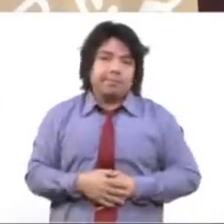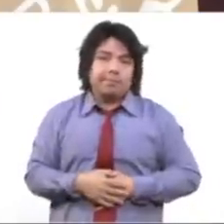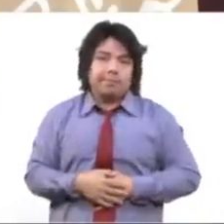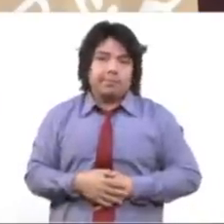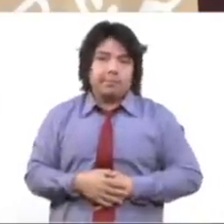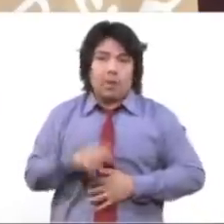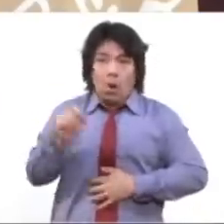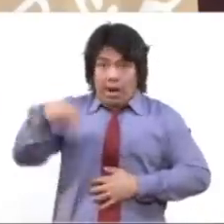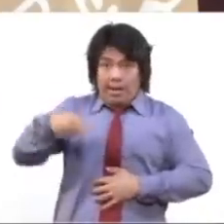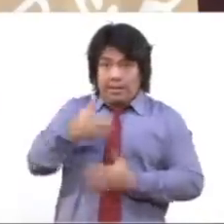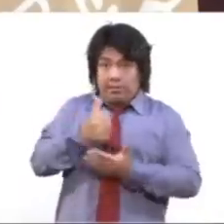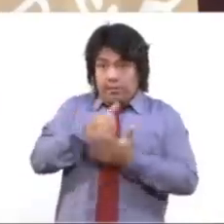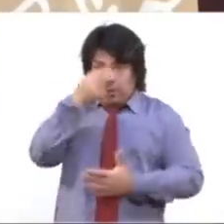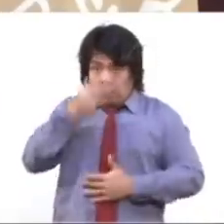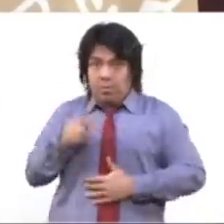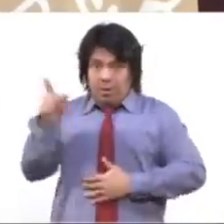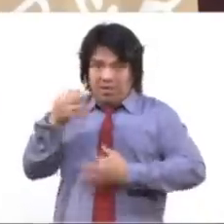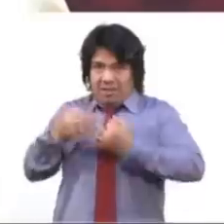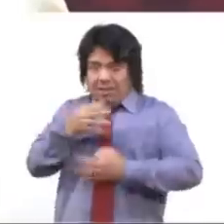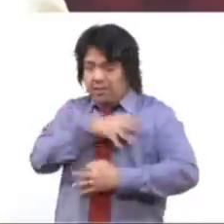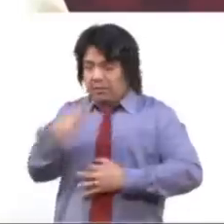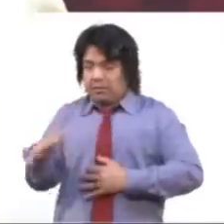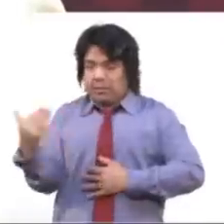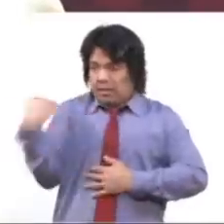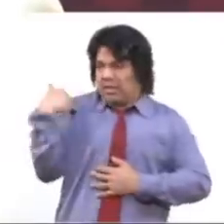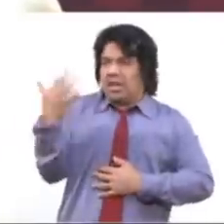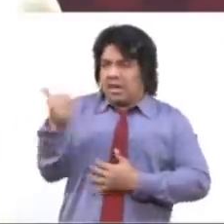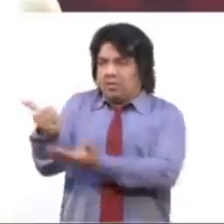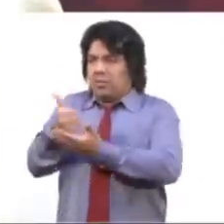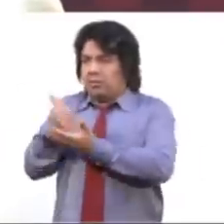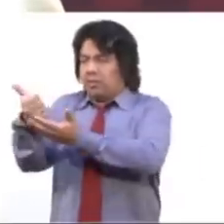a la Fiscalía General de Justicia de la Ciudad de México alguna colaboración